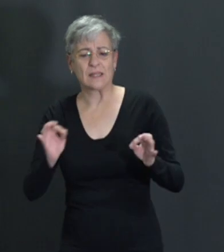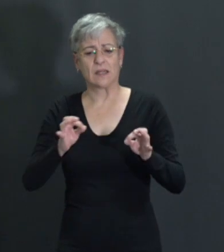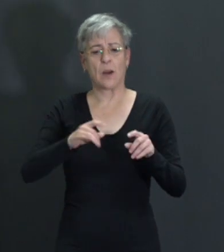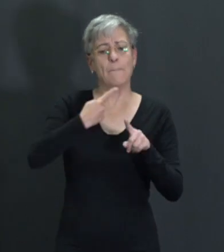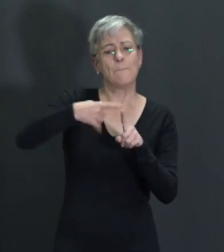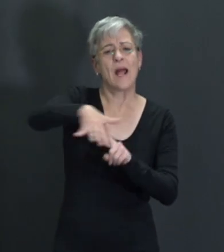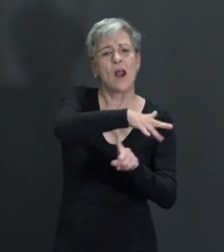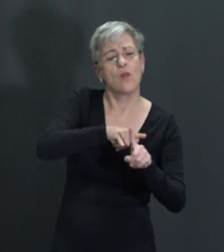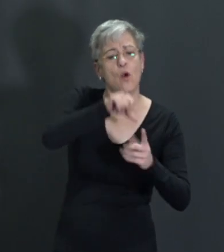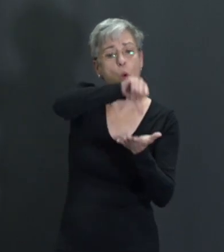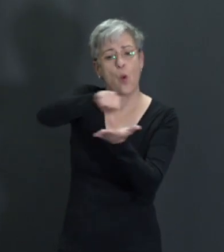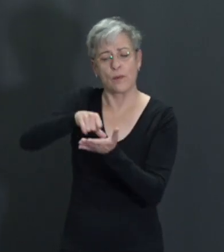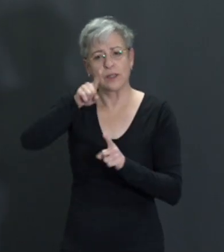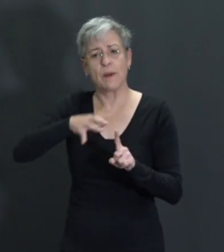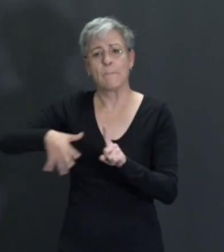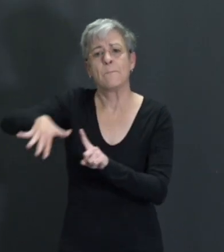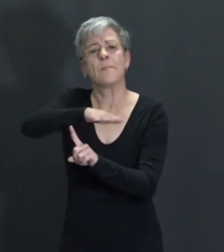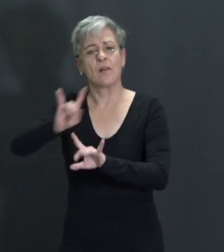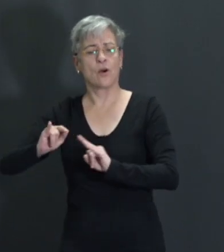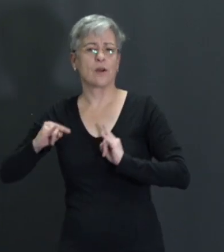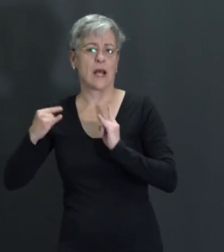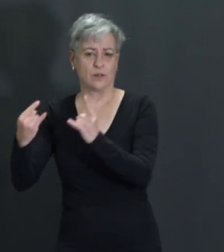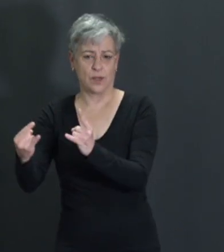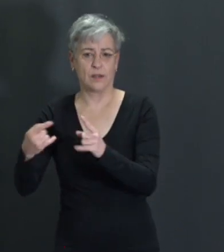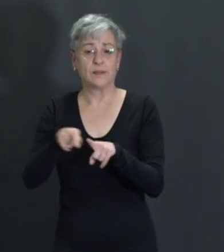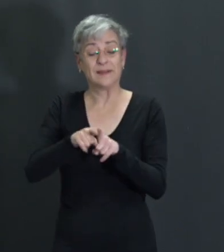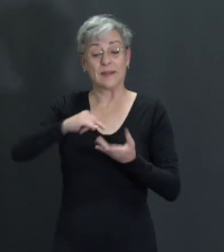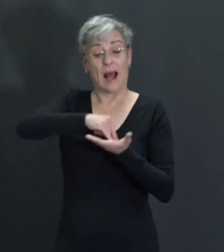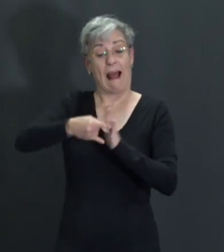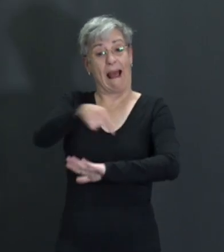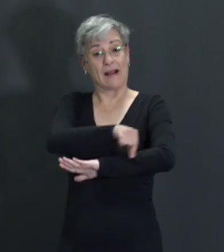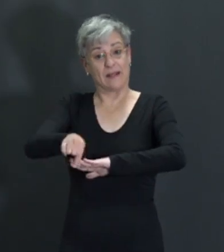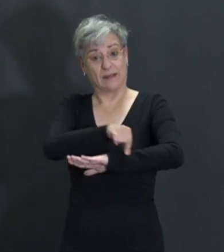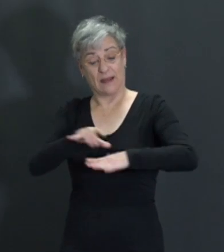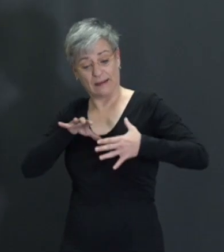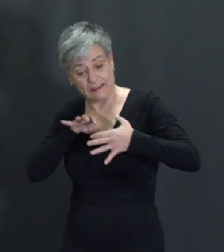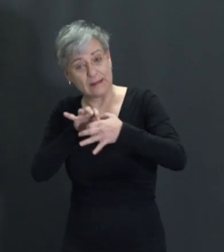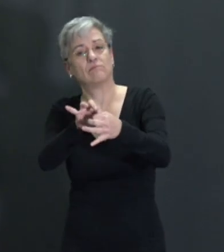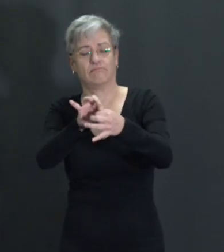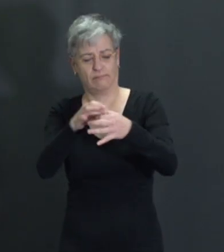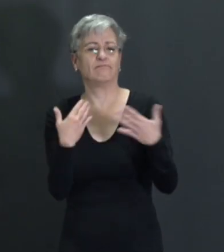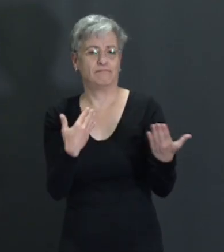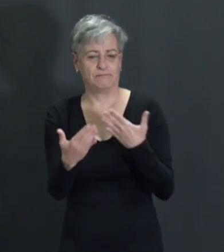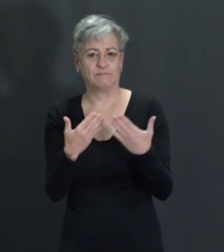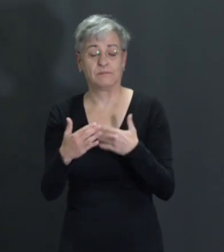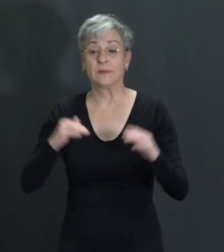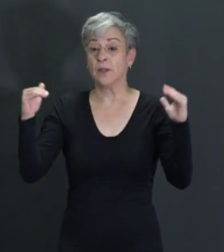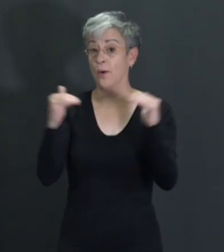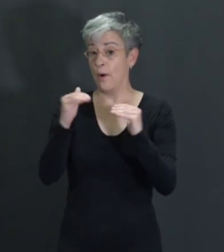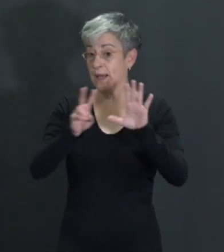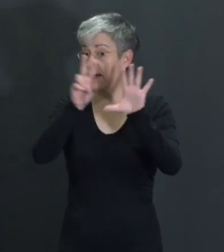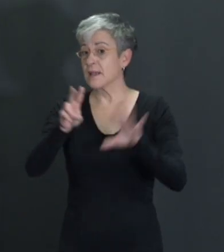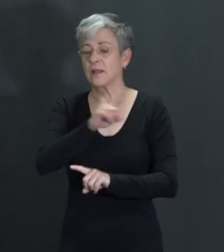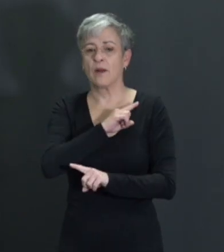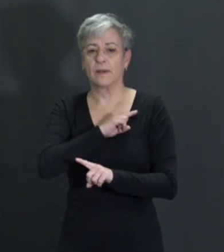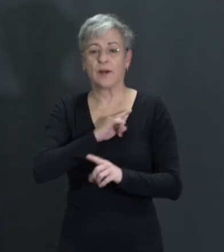medio natural, y conversaremos con Nieves Peinado Margalef, arquitecta de CEAPAT. El jueves 7 de noviembre dedicaremos